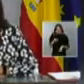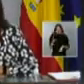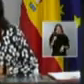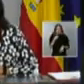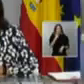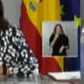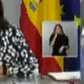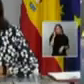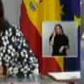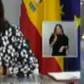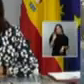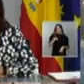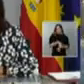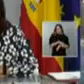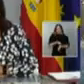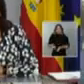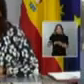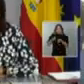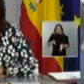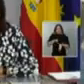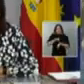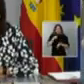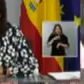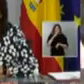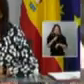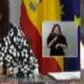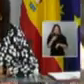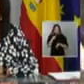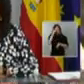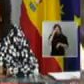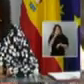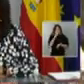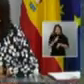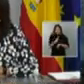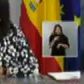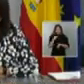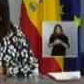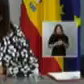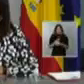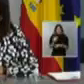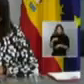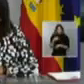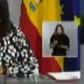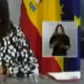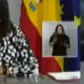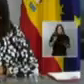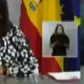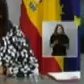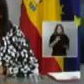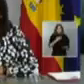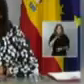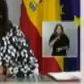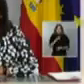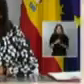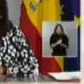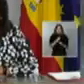y otra de esas medidas que generaron polémicas. Proponen reducir la velocidad a la que conducimos, algo que ya